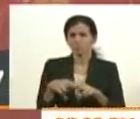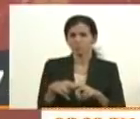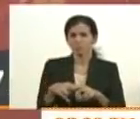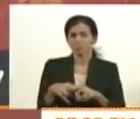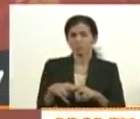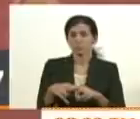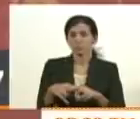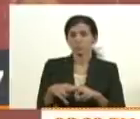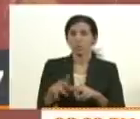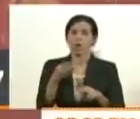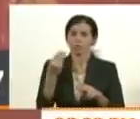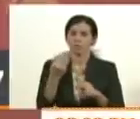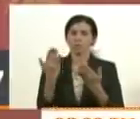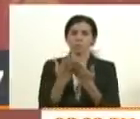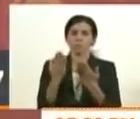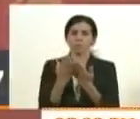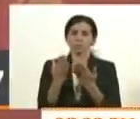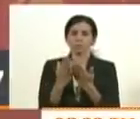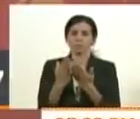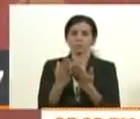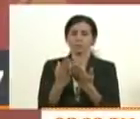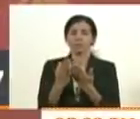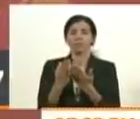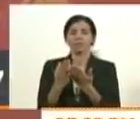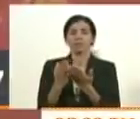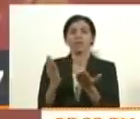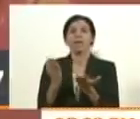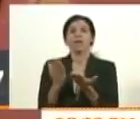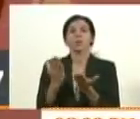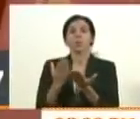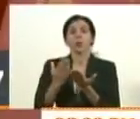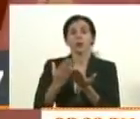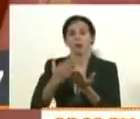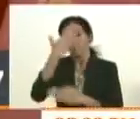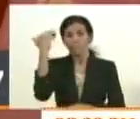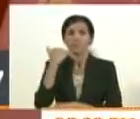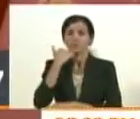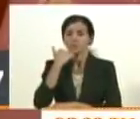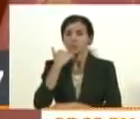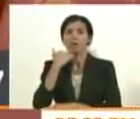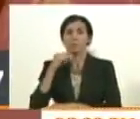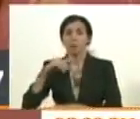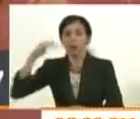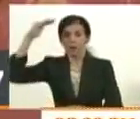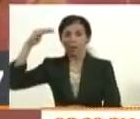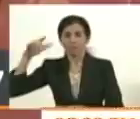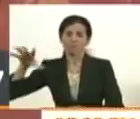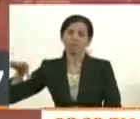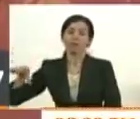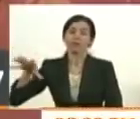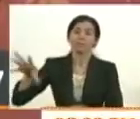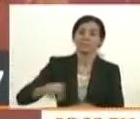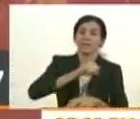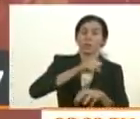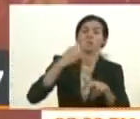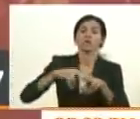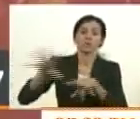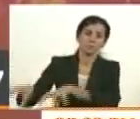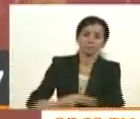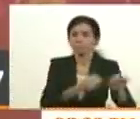de allí de la misma base aérea, La Carlota, lo sacaron y lo llevó para Altamira, donde estaba toda la